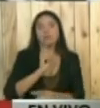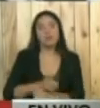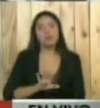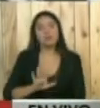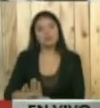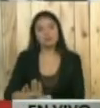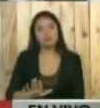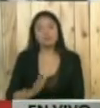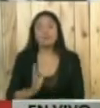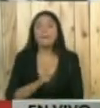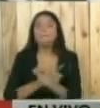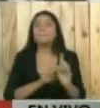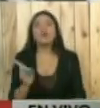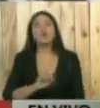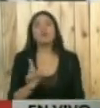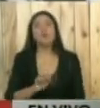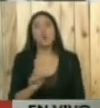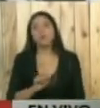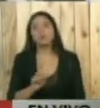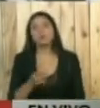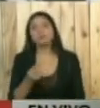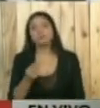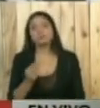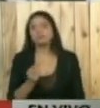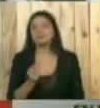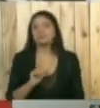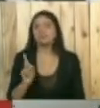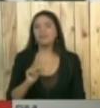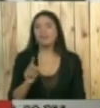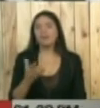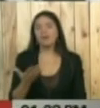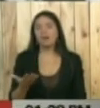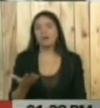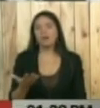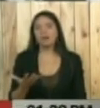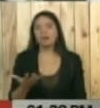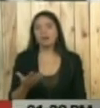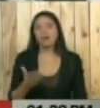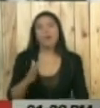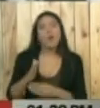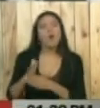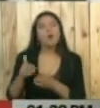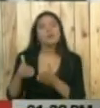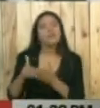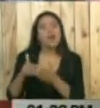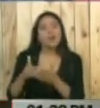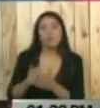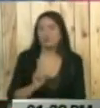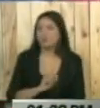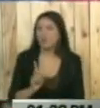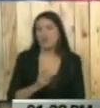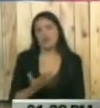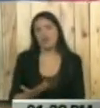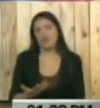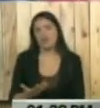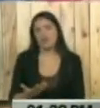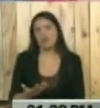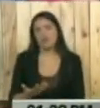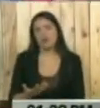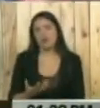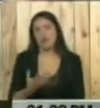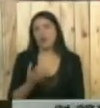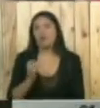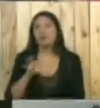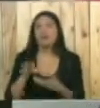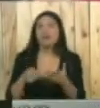ser. Pero no se convierta... No se convierta en un obstáculo, en un